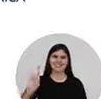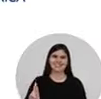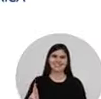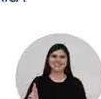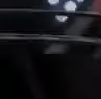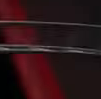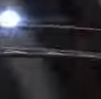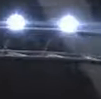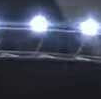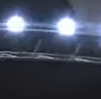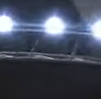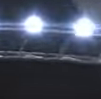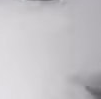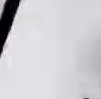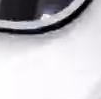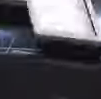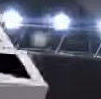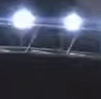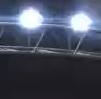Costa Rica.